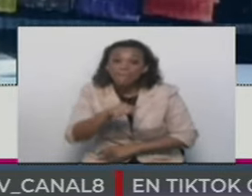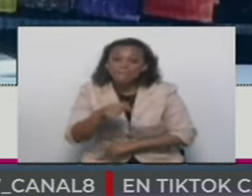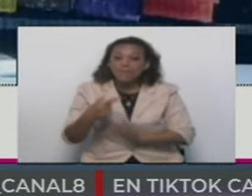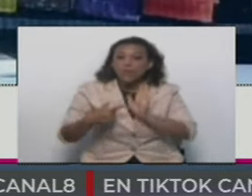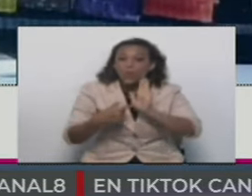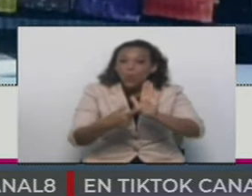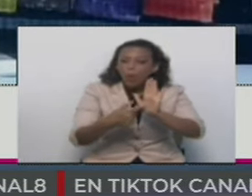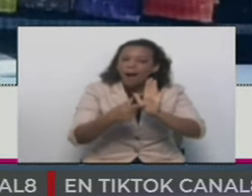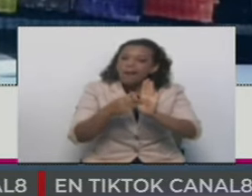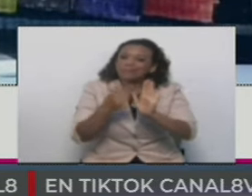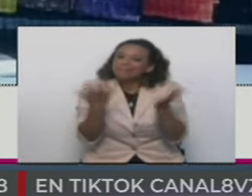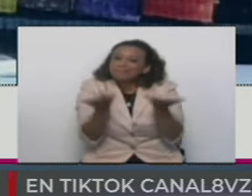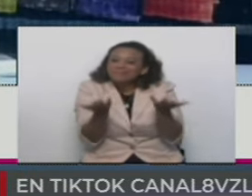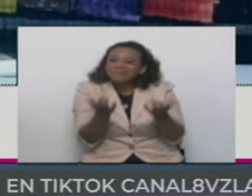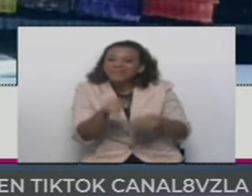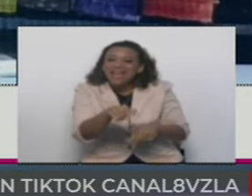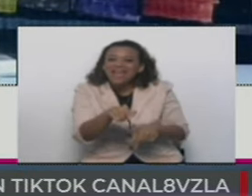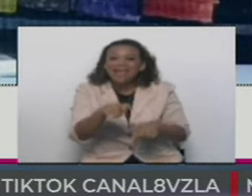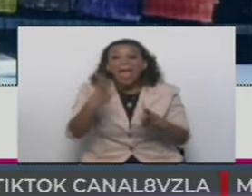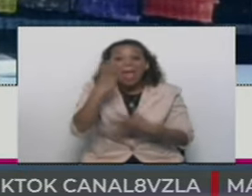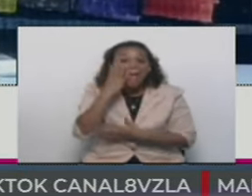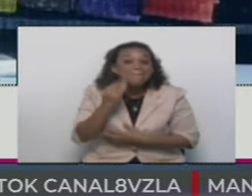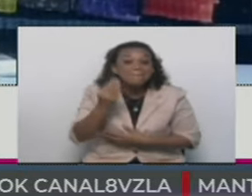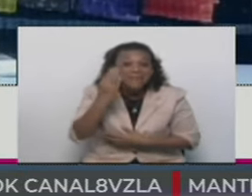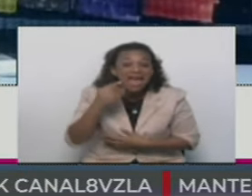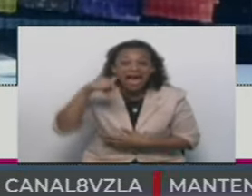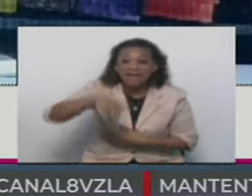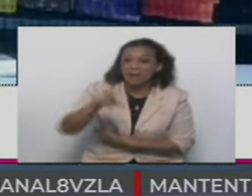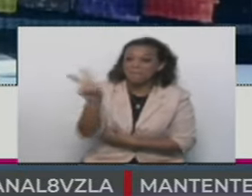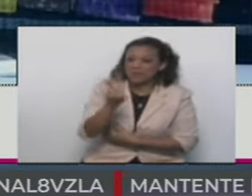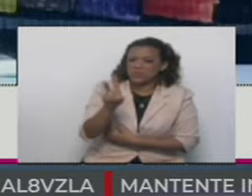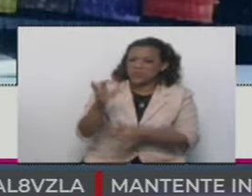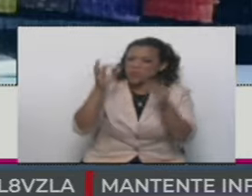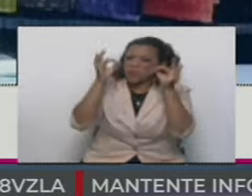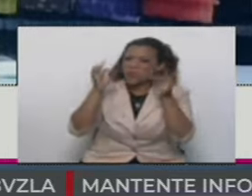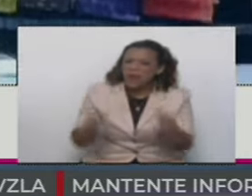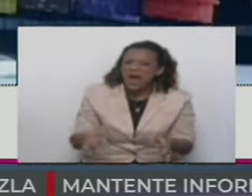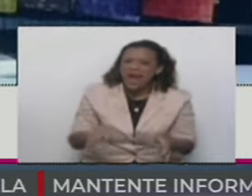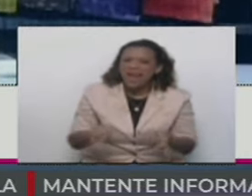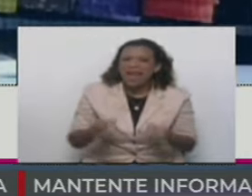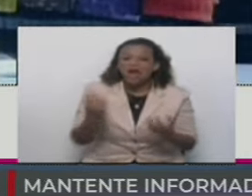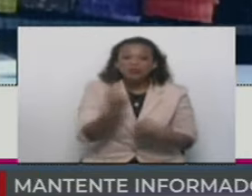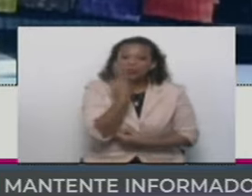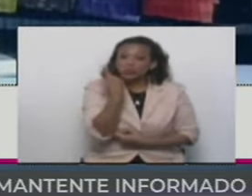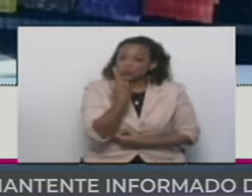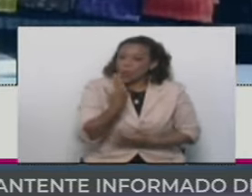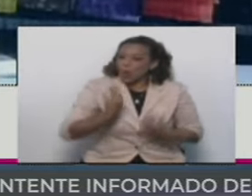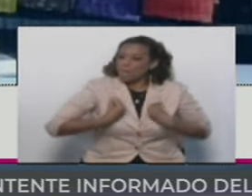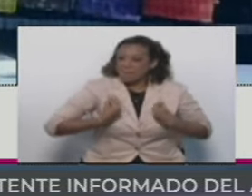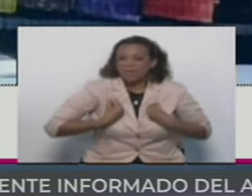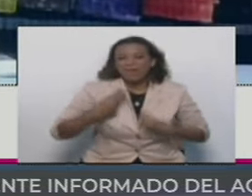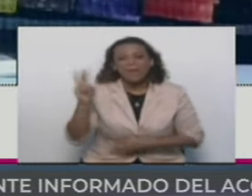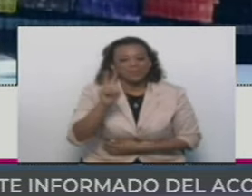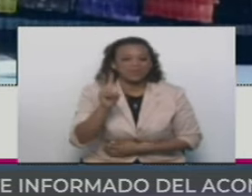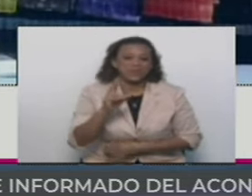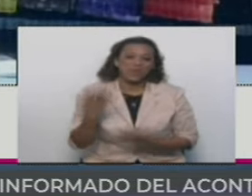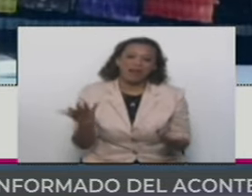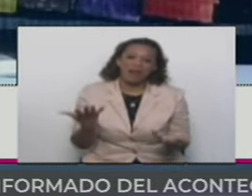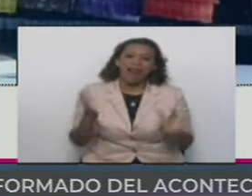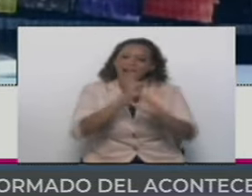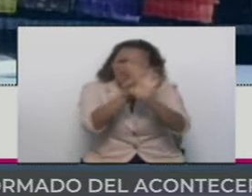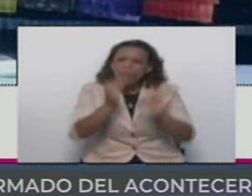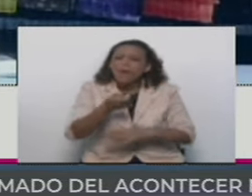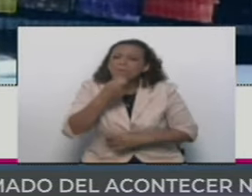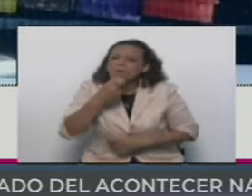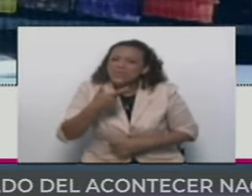está decir que esta experiencia que vivimos en Venezuela solo se vive en Venezuela.